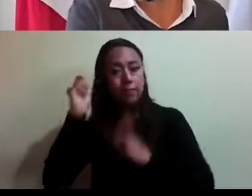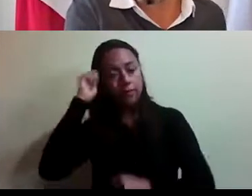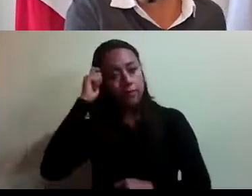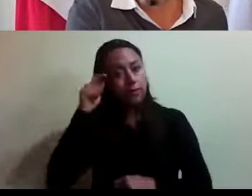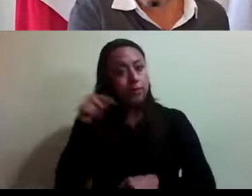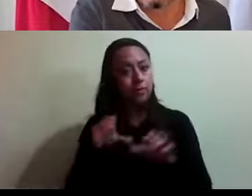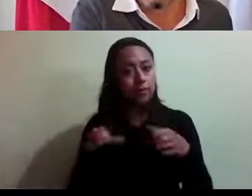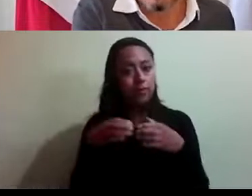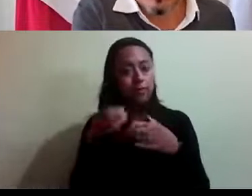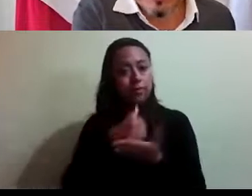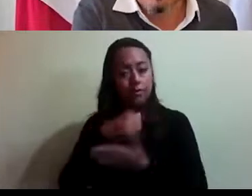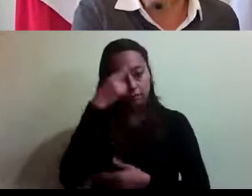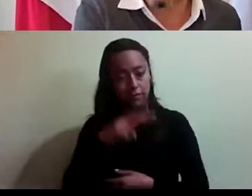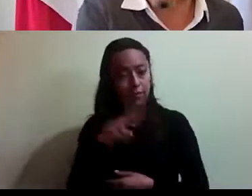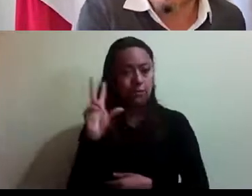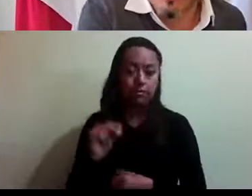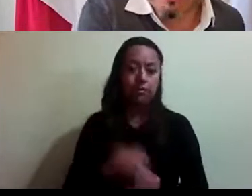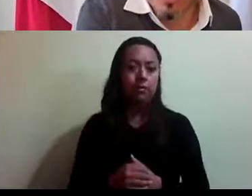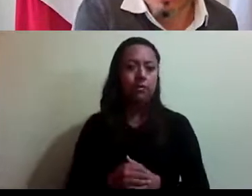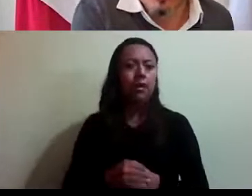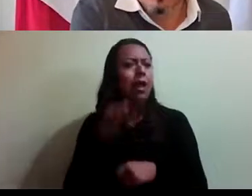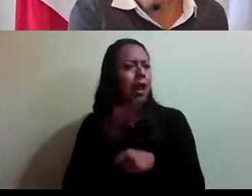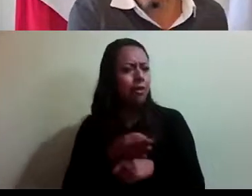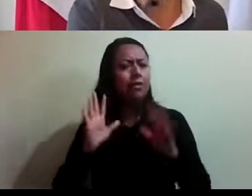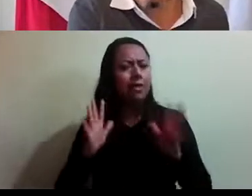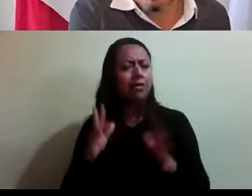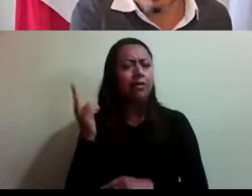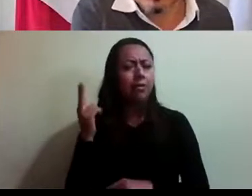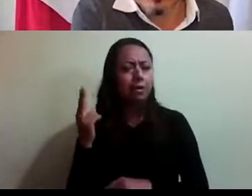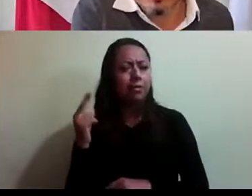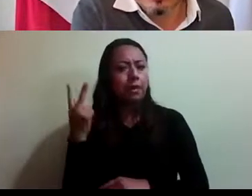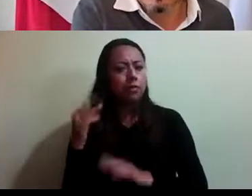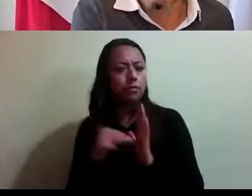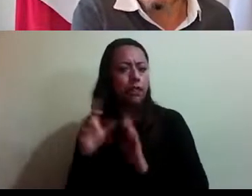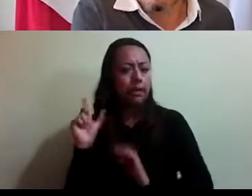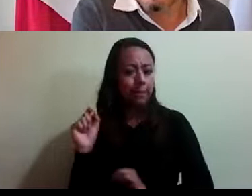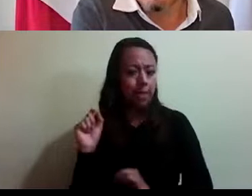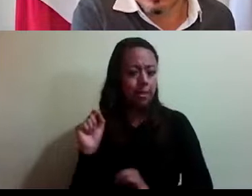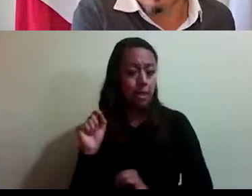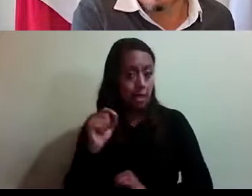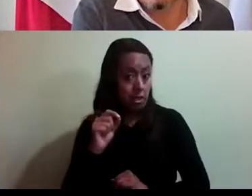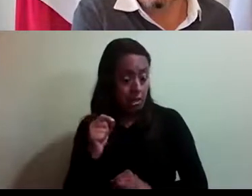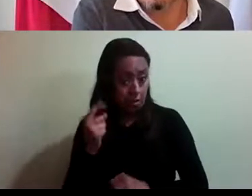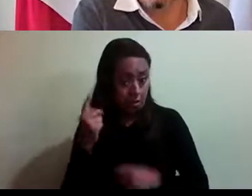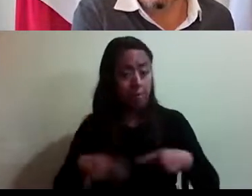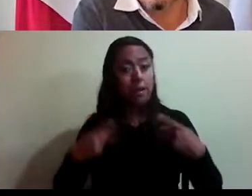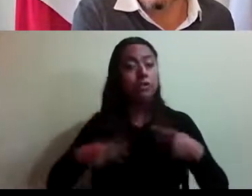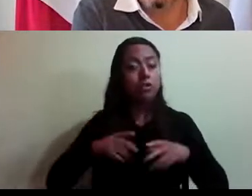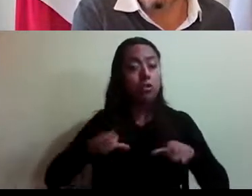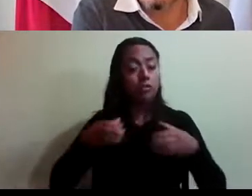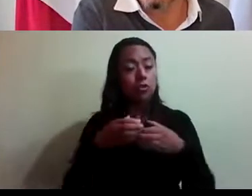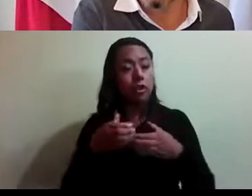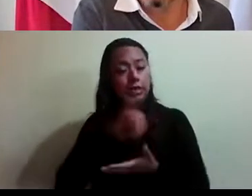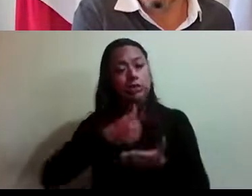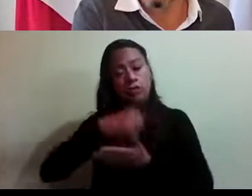Congreso de la Ciudad de México. Hoy estamos en noviembre de 2020 y ninguna persona del Congreso capitalino,